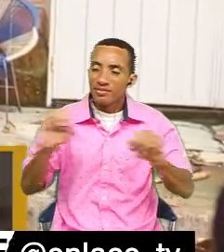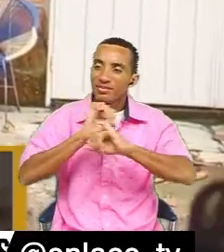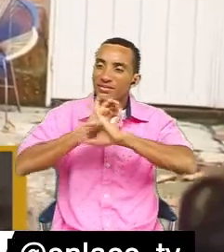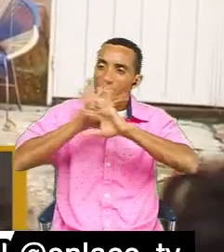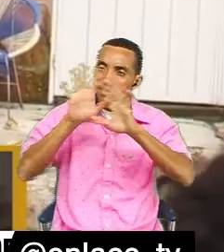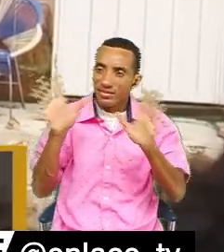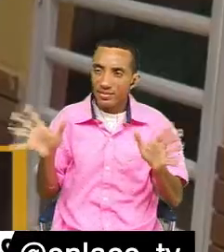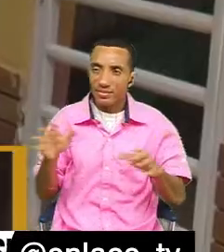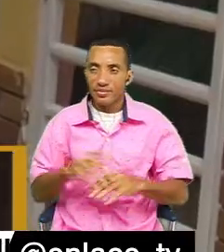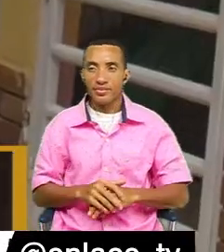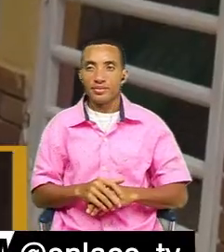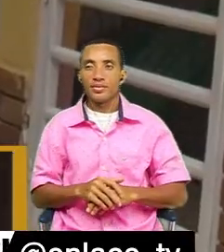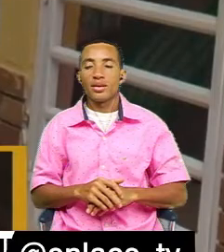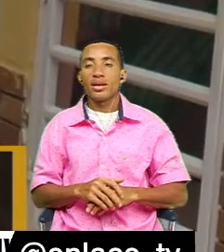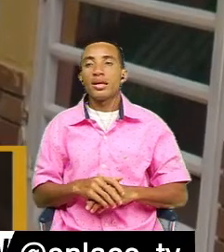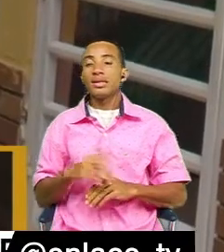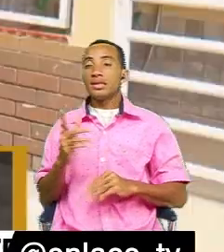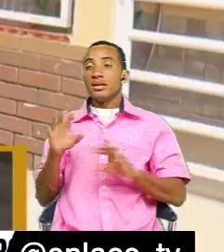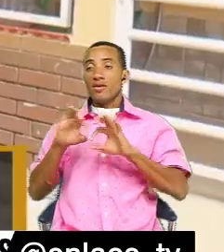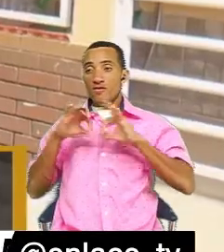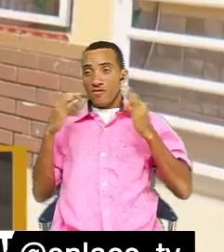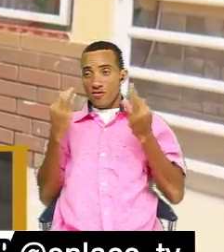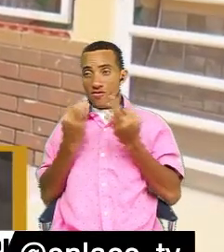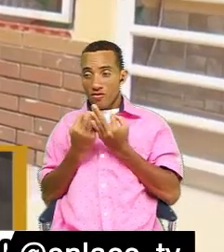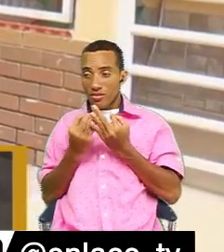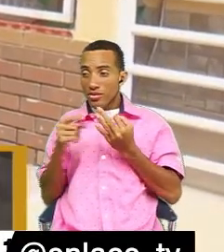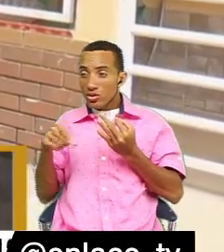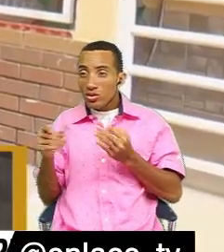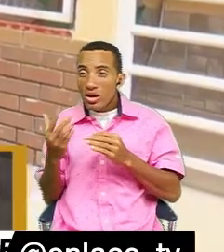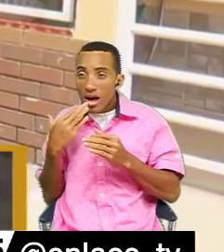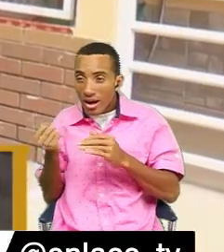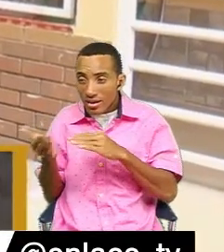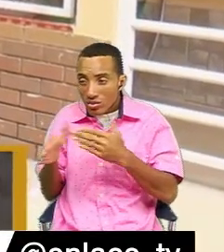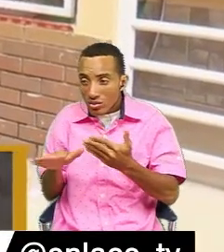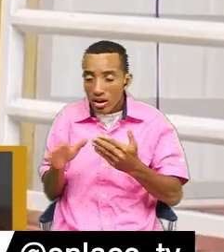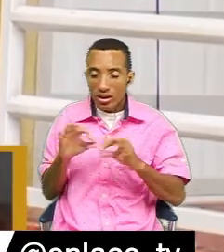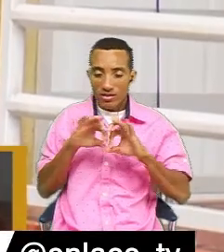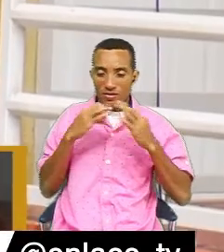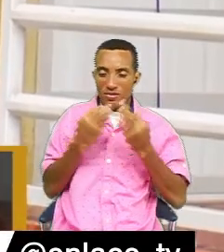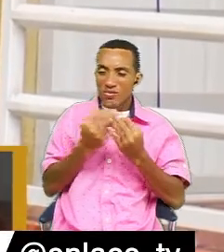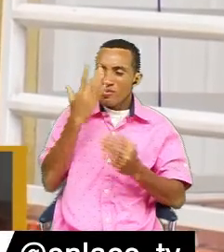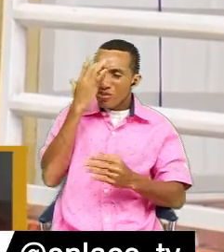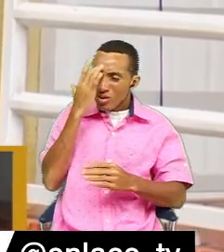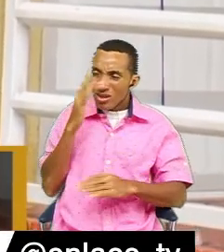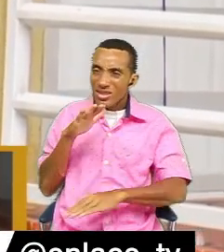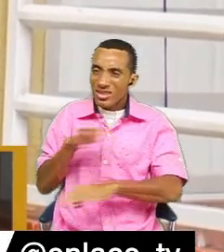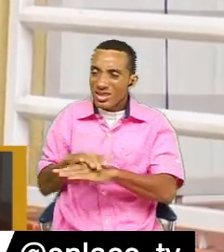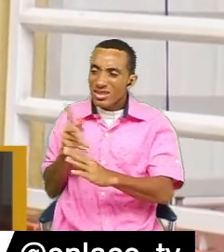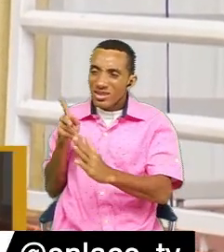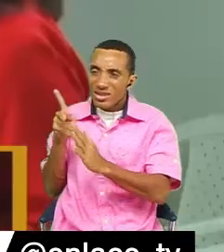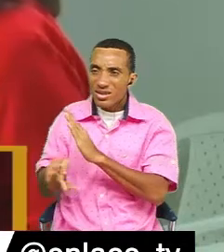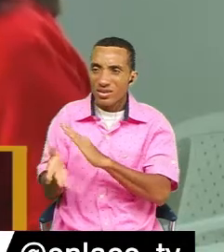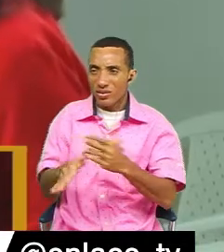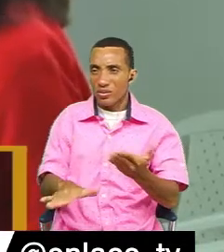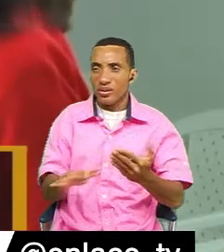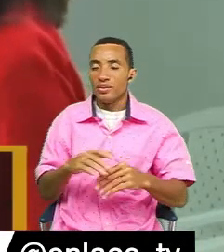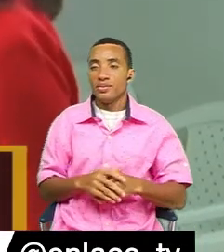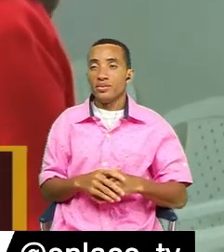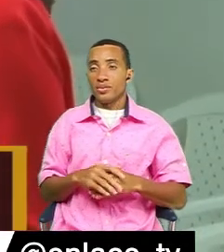homicidio. Hasta el momento, familiares de la víctima de este homicidio desconocen las causas del por qué sicarios acabaron con su vida. Sin embargo, la